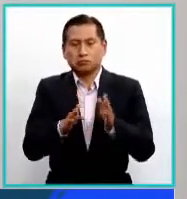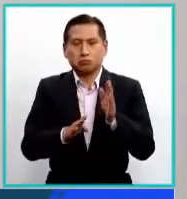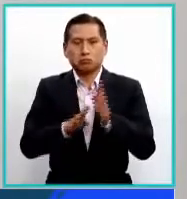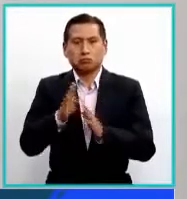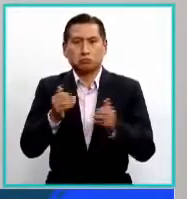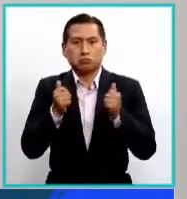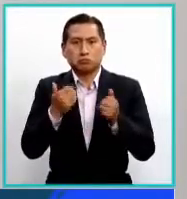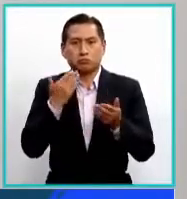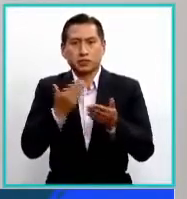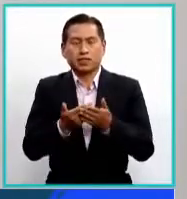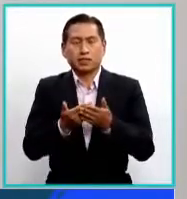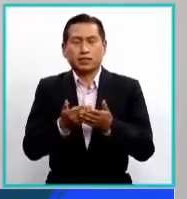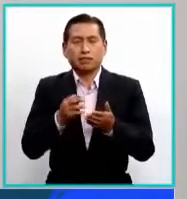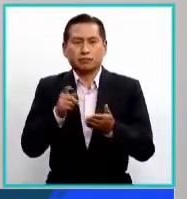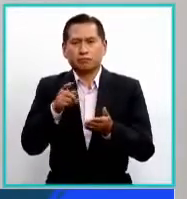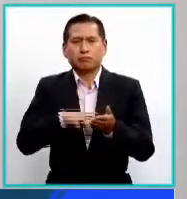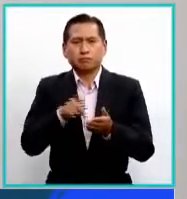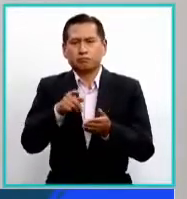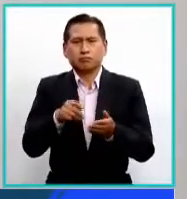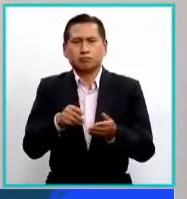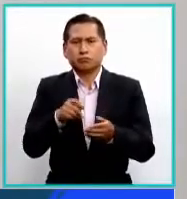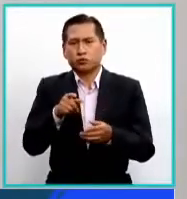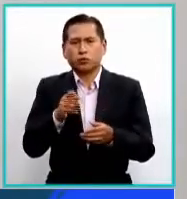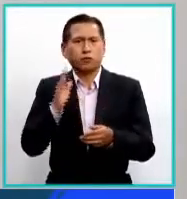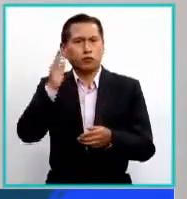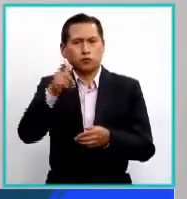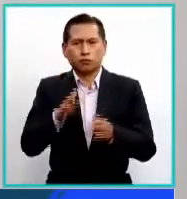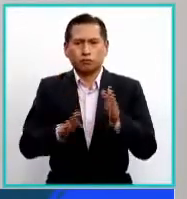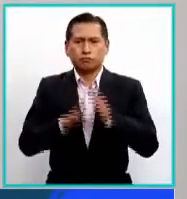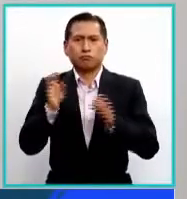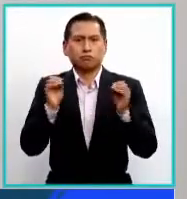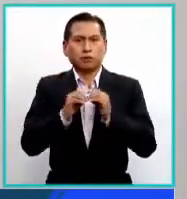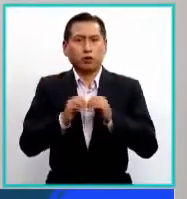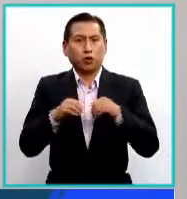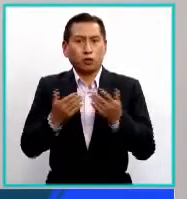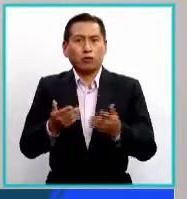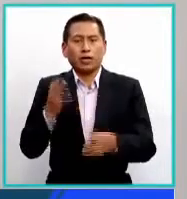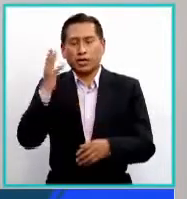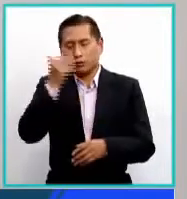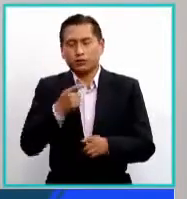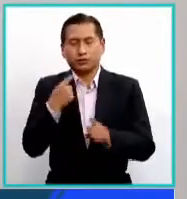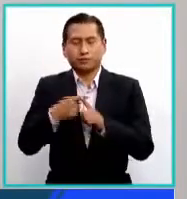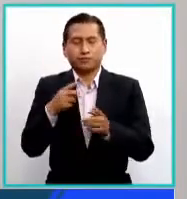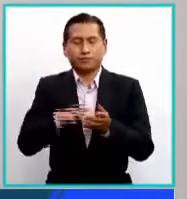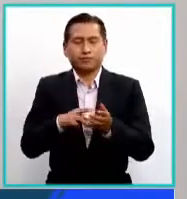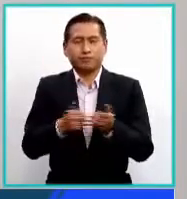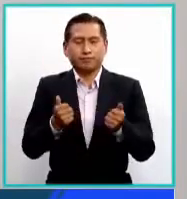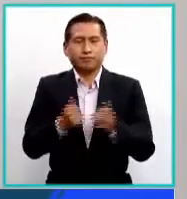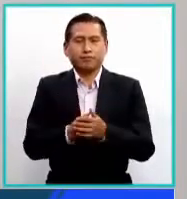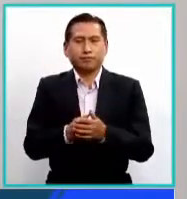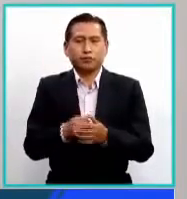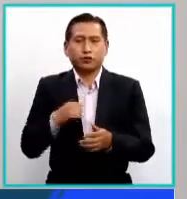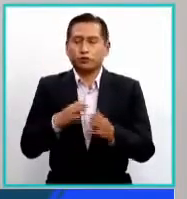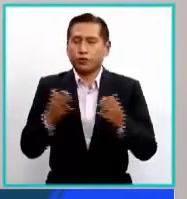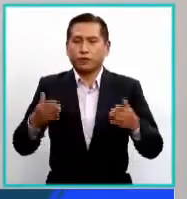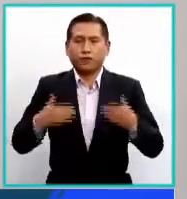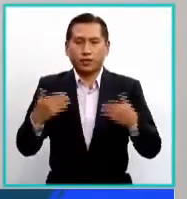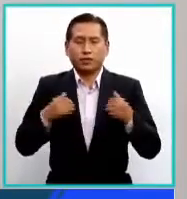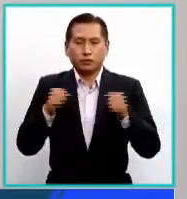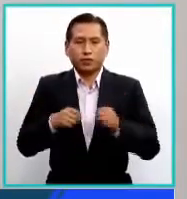llegado y solo puedo imaginarme hasta dónde vas a llegar y sé que es hermoso. Realmente estoy muy